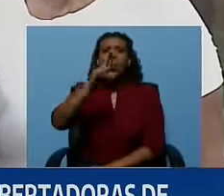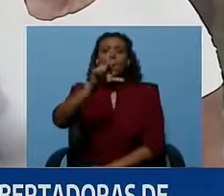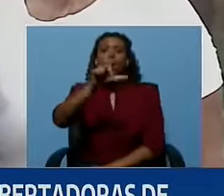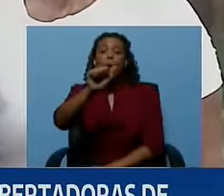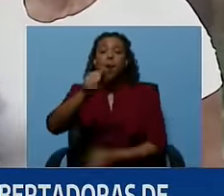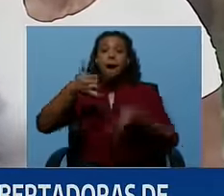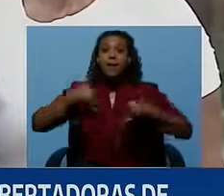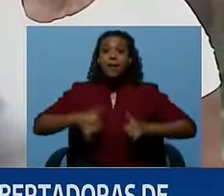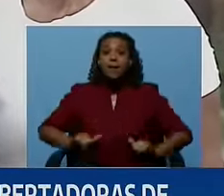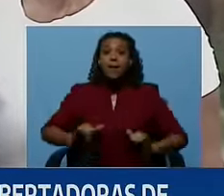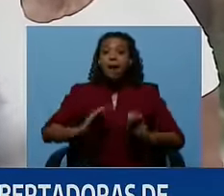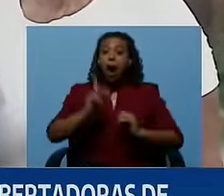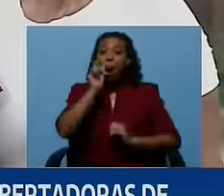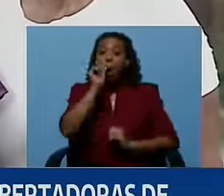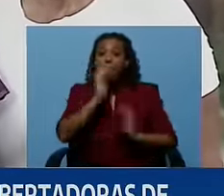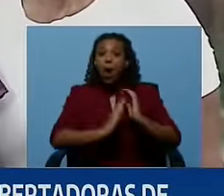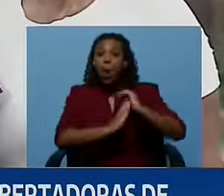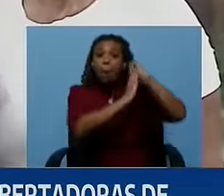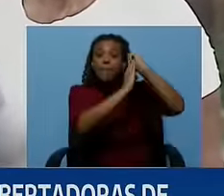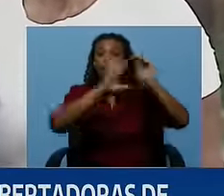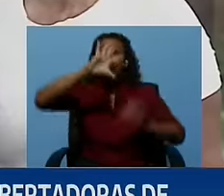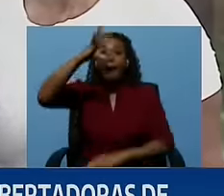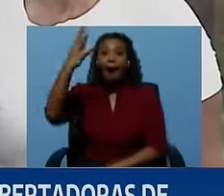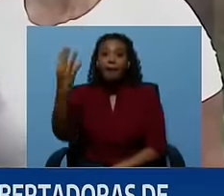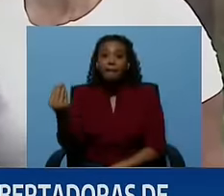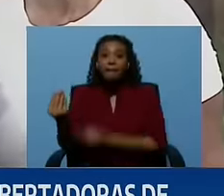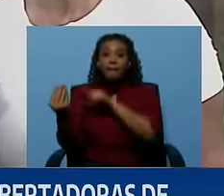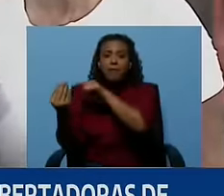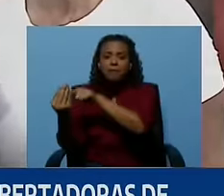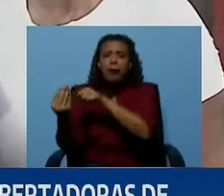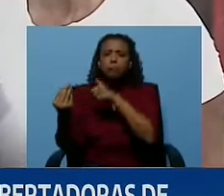hija de un líder, héroe del África,